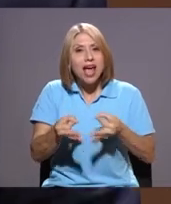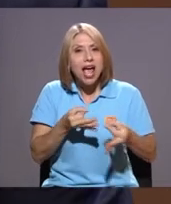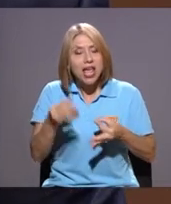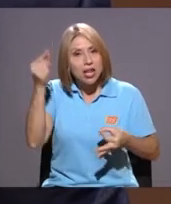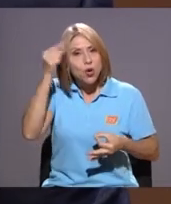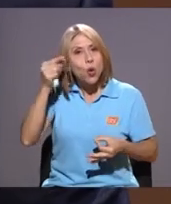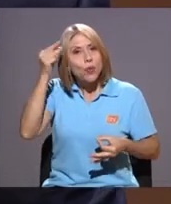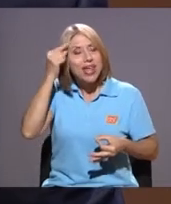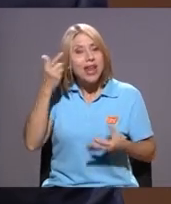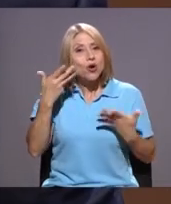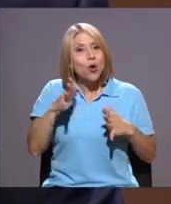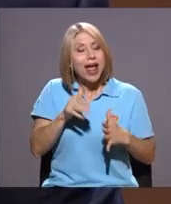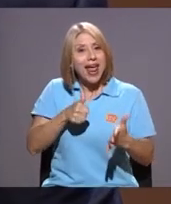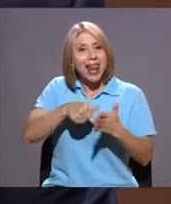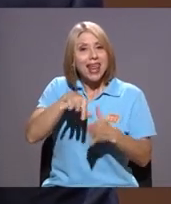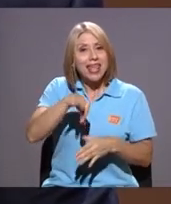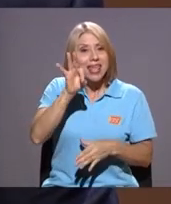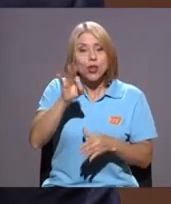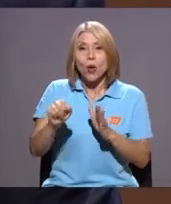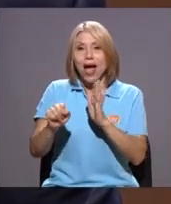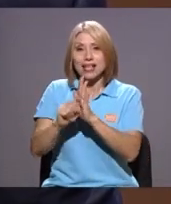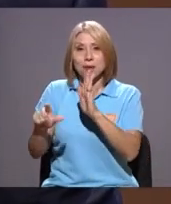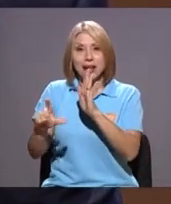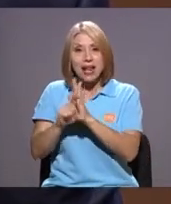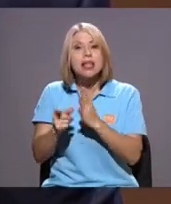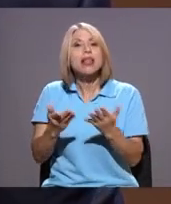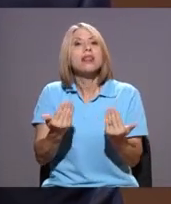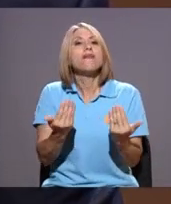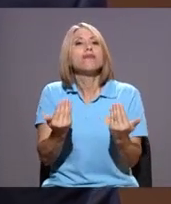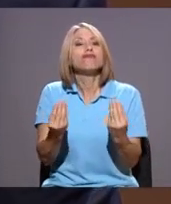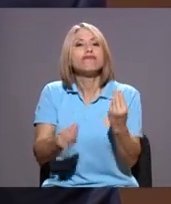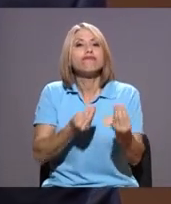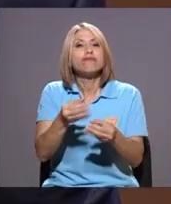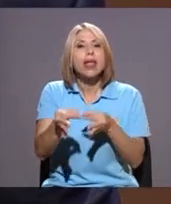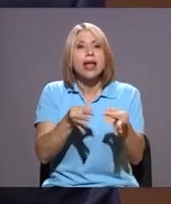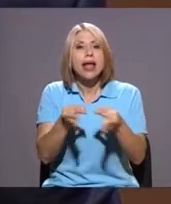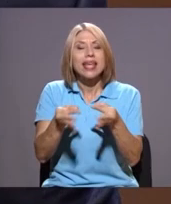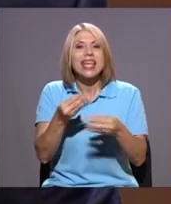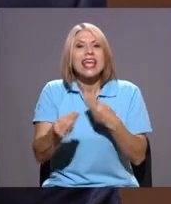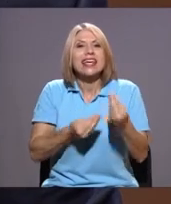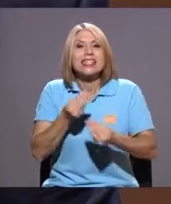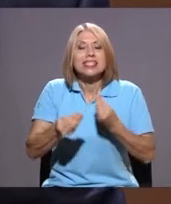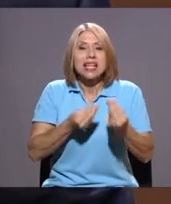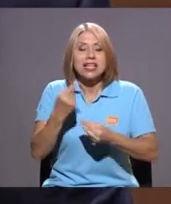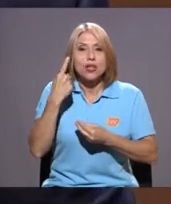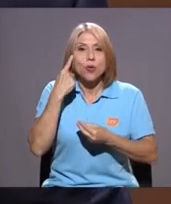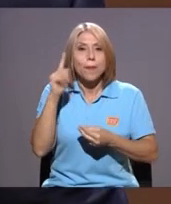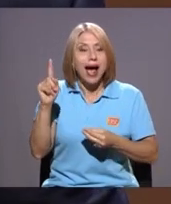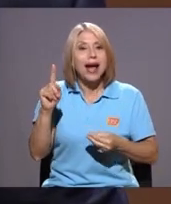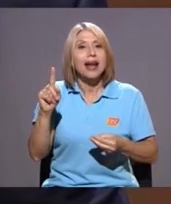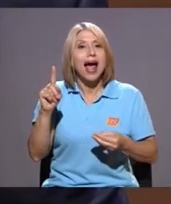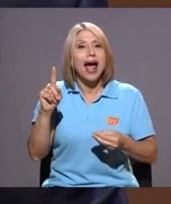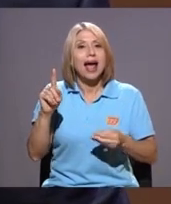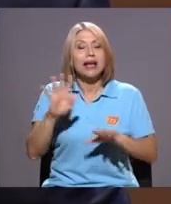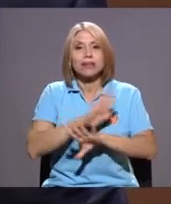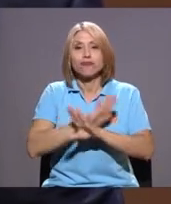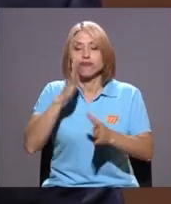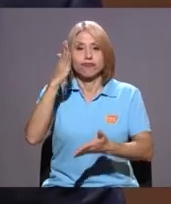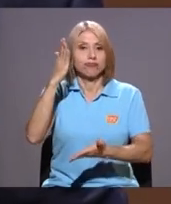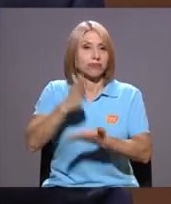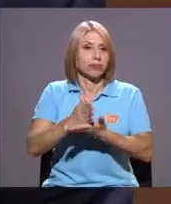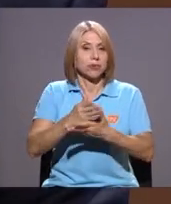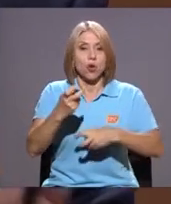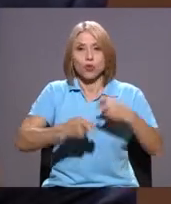gobierno elegido la asamblea legislativa en cuanto a qué se está haciendo para romper los problemas los